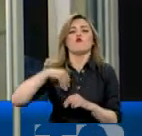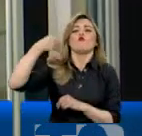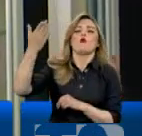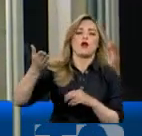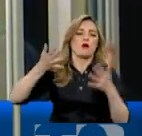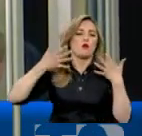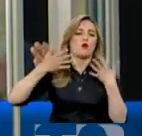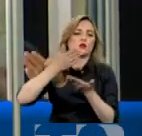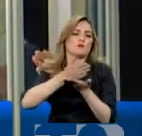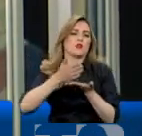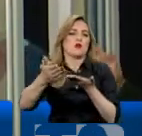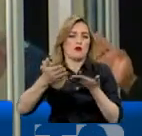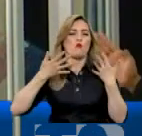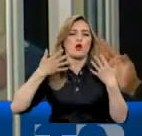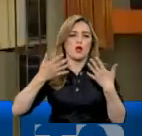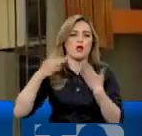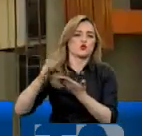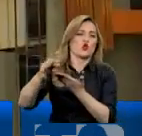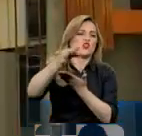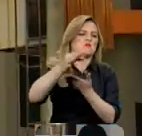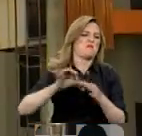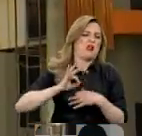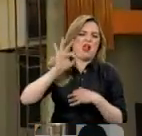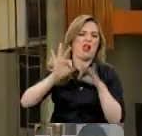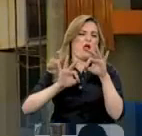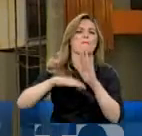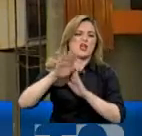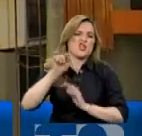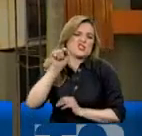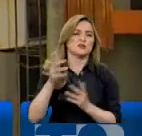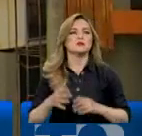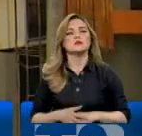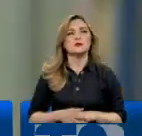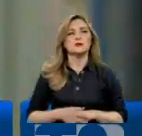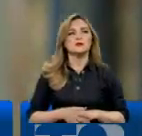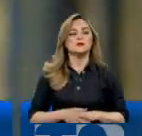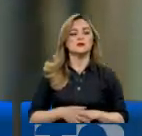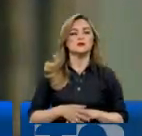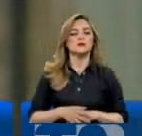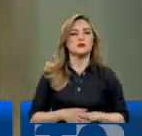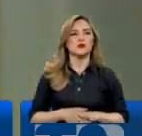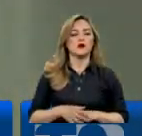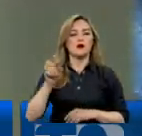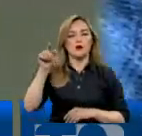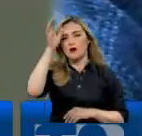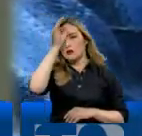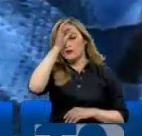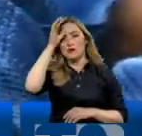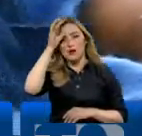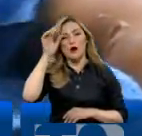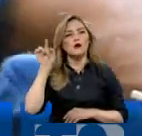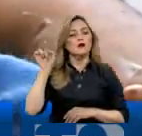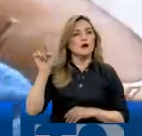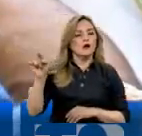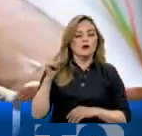Guayaquil y la otra mitad es de Guayaquil y su zona de influencia. Desde inicios de septiembre, la unidad de cuidados intensivos de la Clínica Kennedy de la Alborada empezaron a llegar